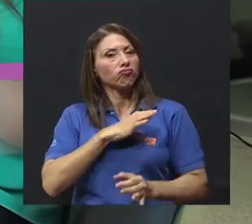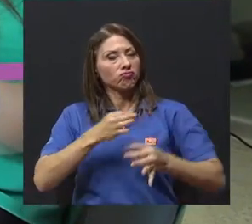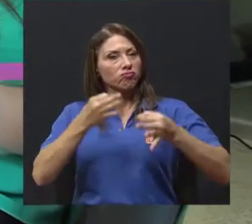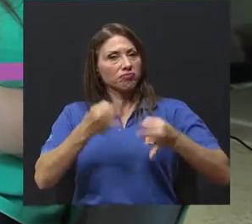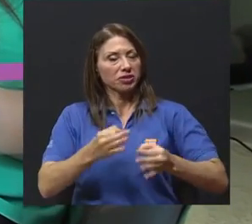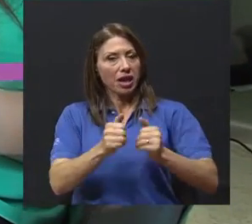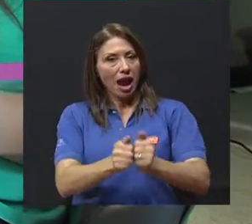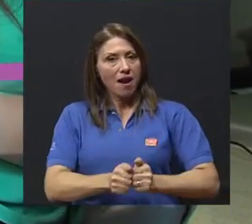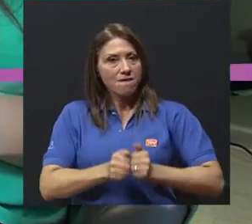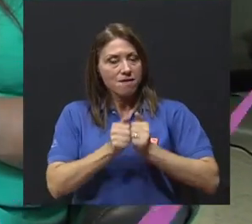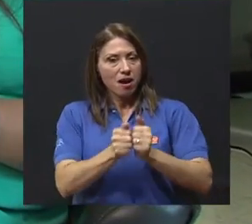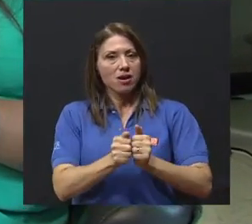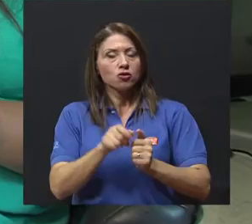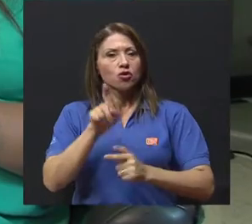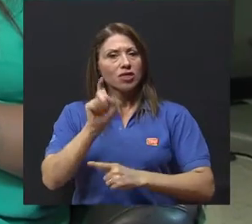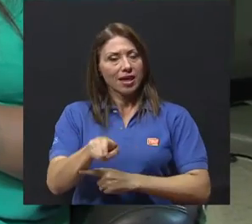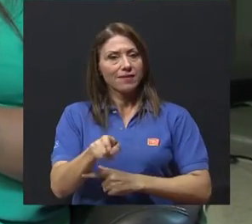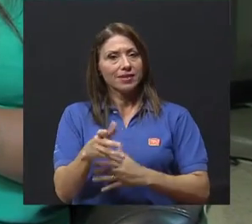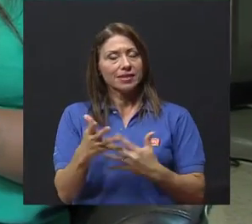debe ser un temperamento